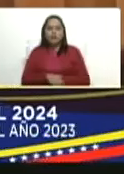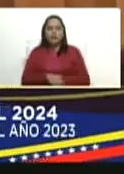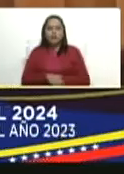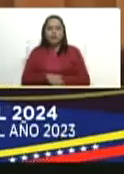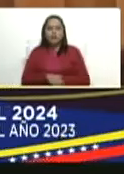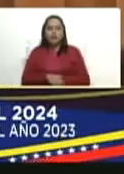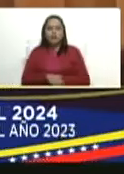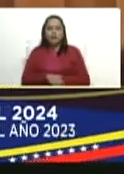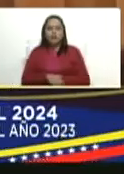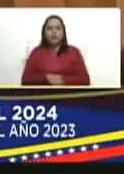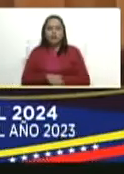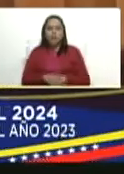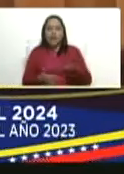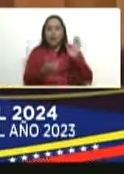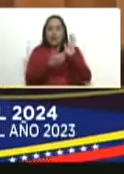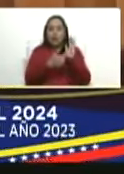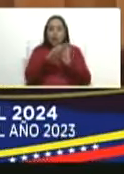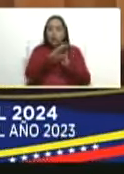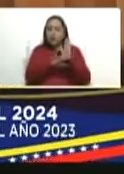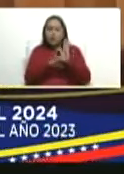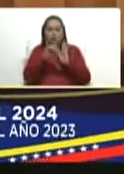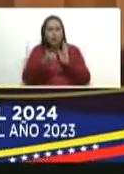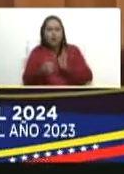Y siendo una niña hermosa,